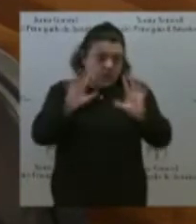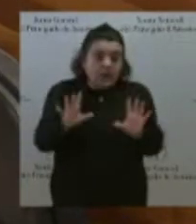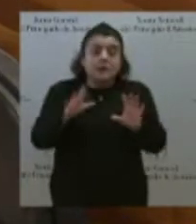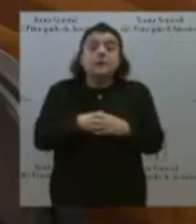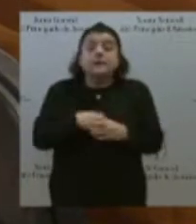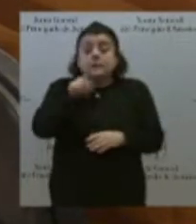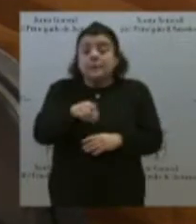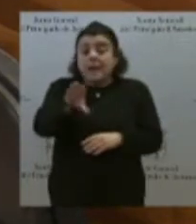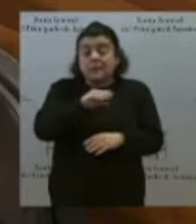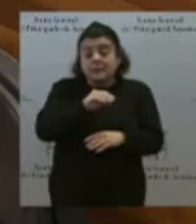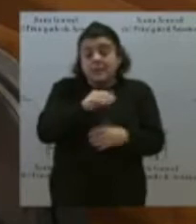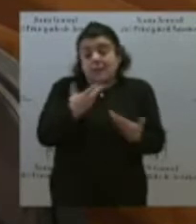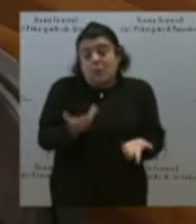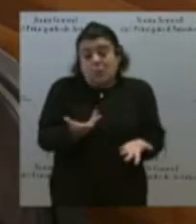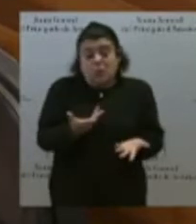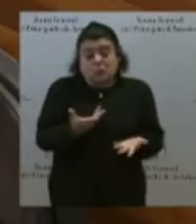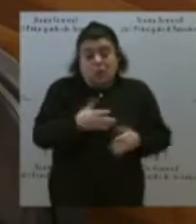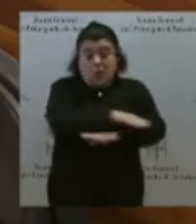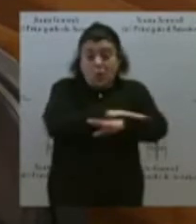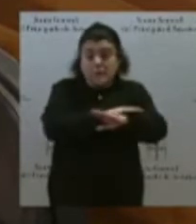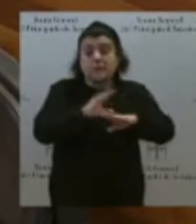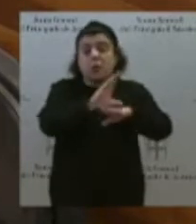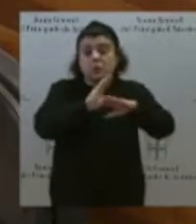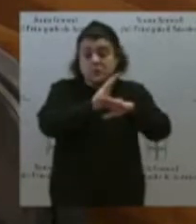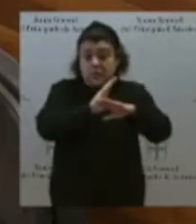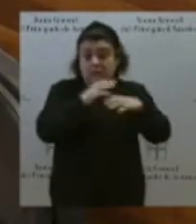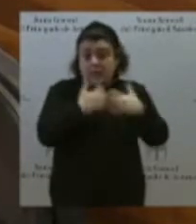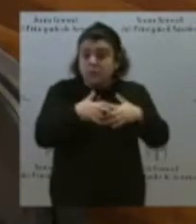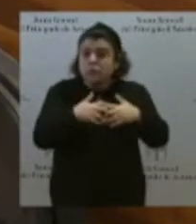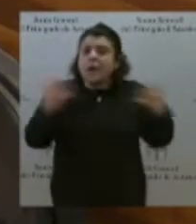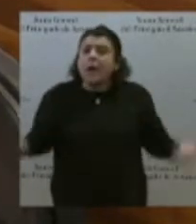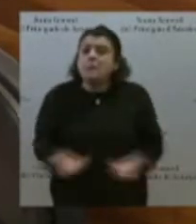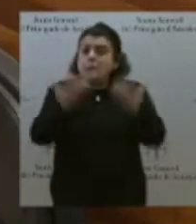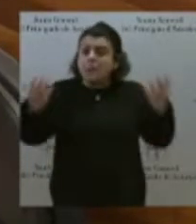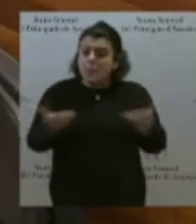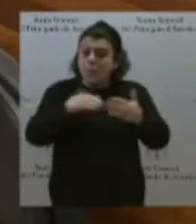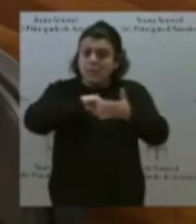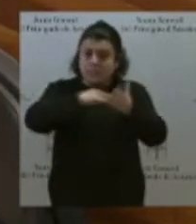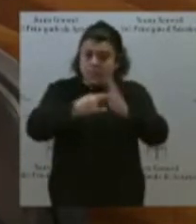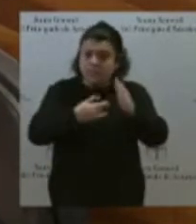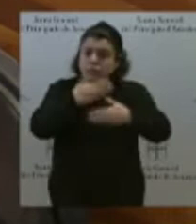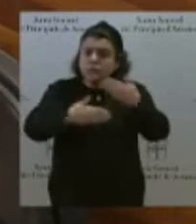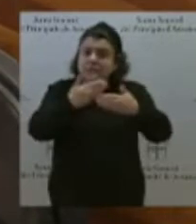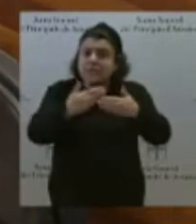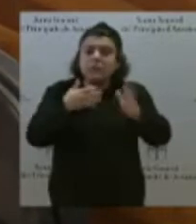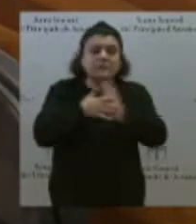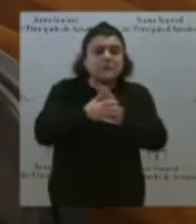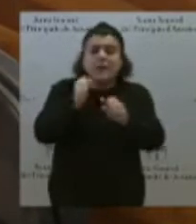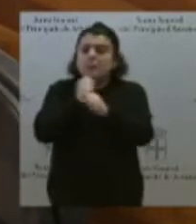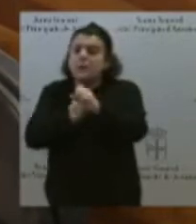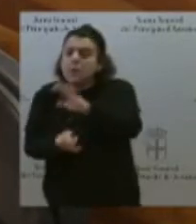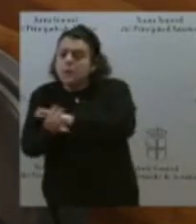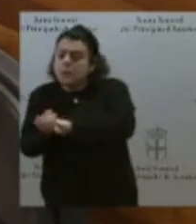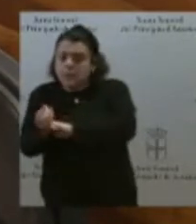Industria promueve el desarrollo de proyectos que sean generadores de empleo y, como hemos dicho en numerosas ocasiones, por activa y por